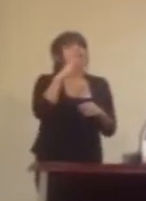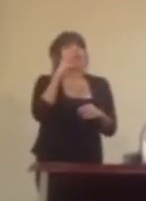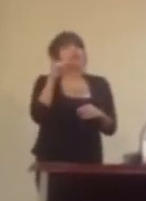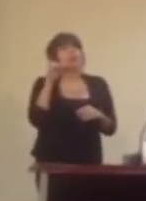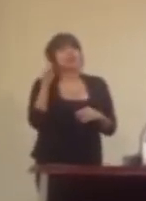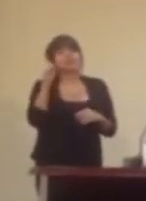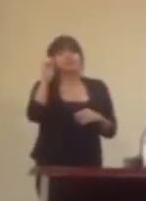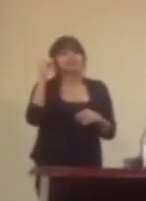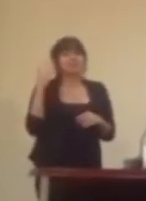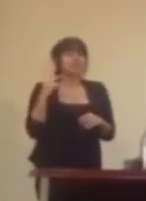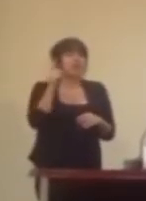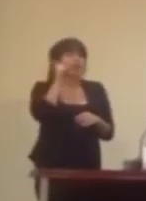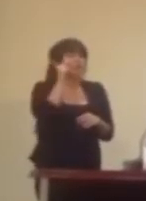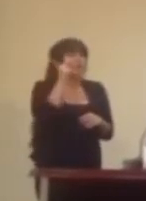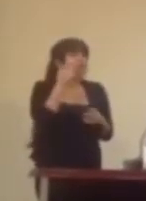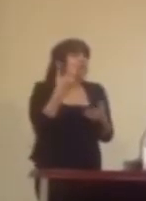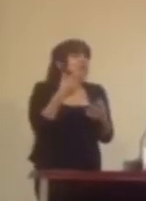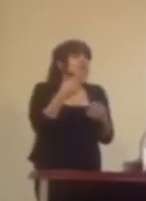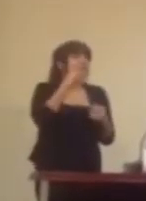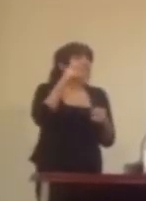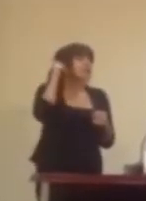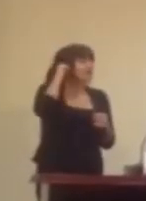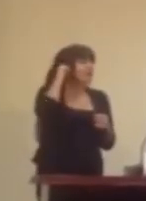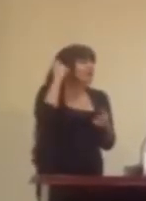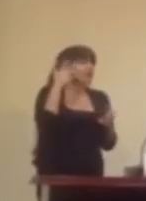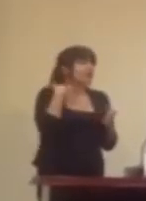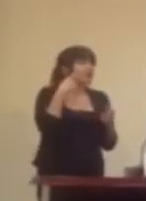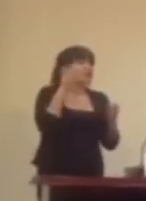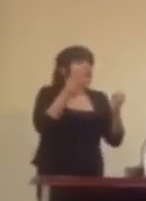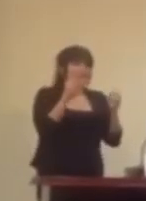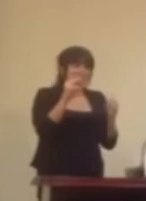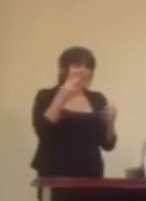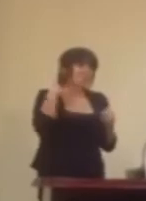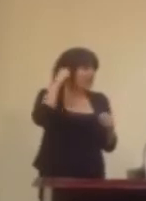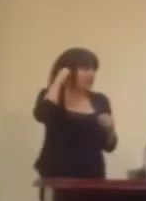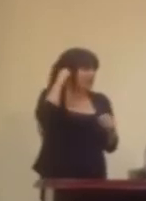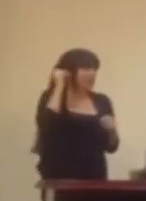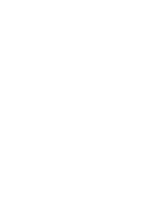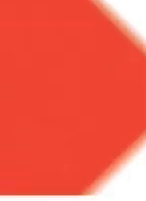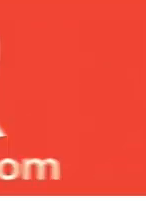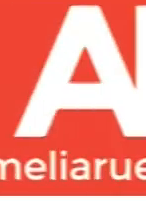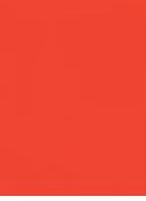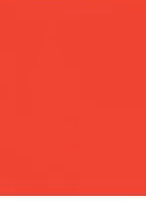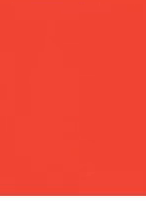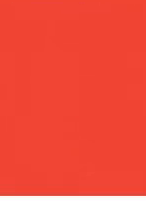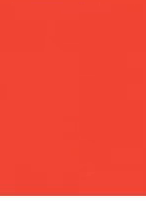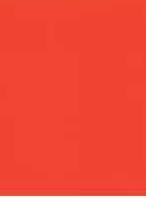No van a nadar, no van a nadar por eso.